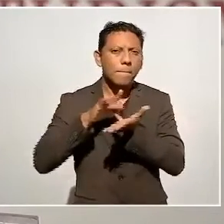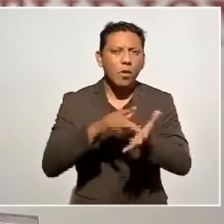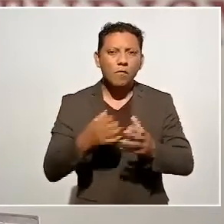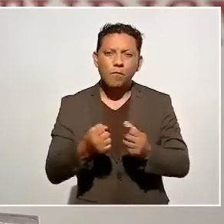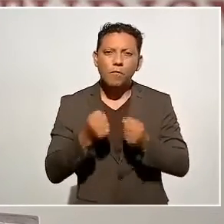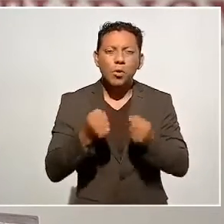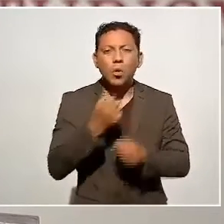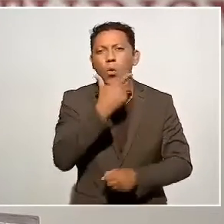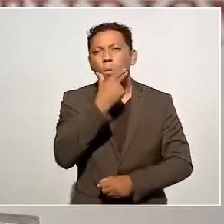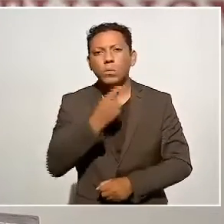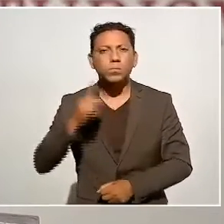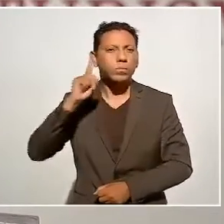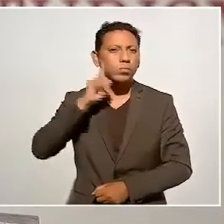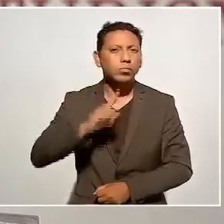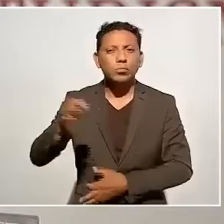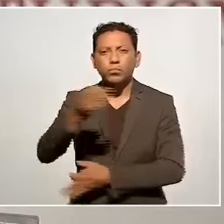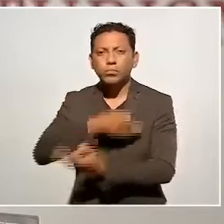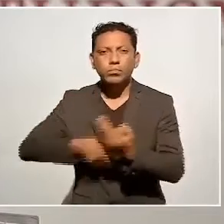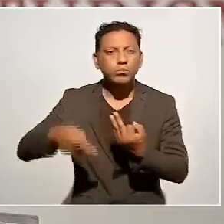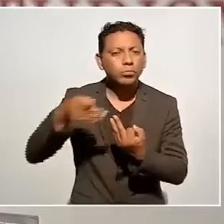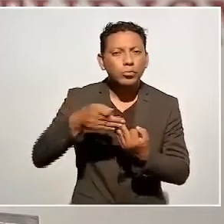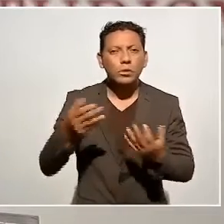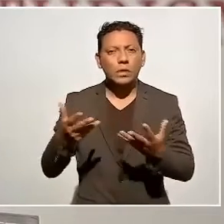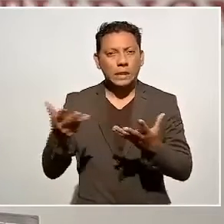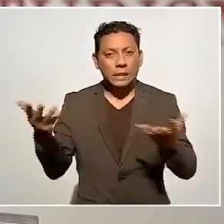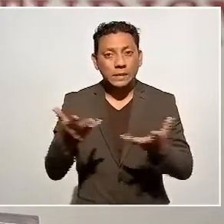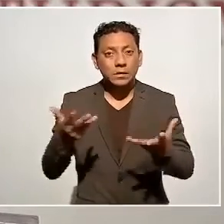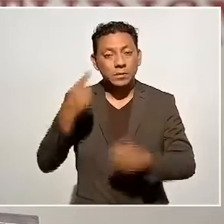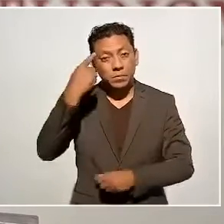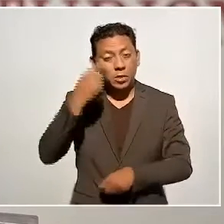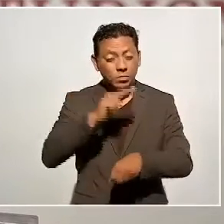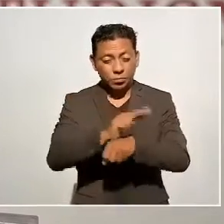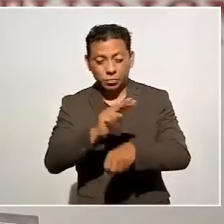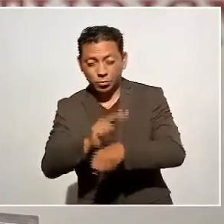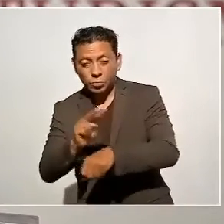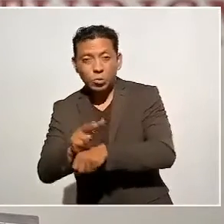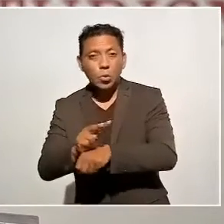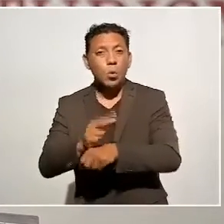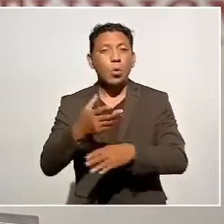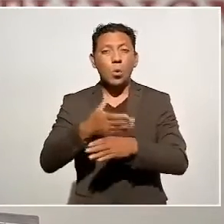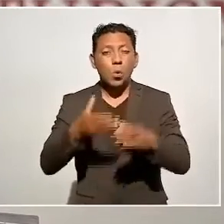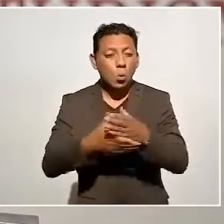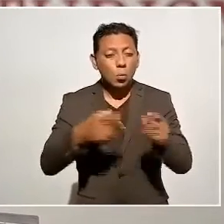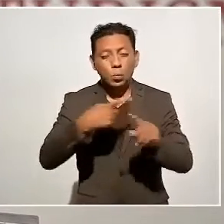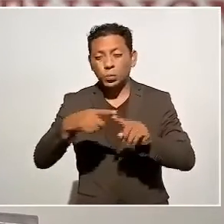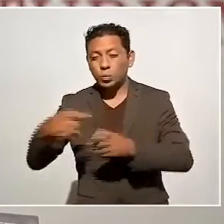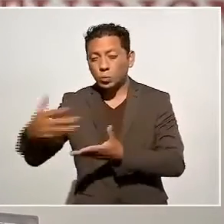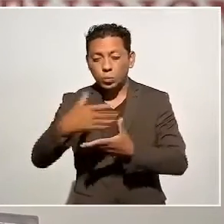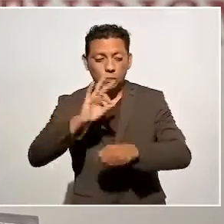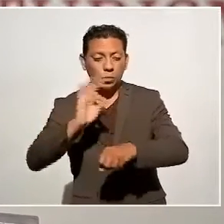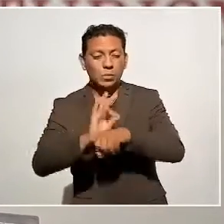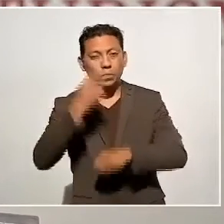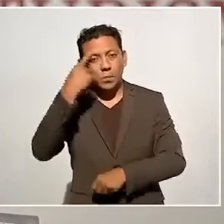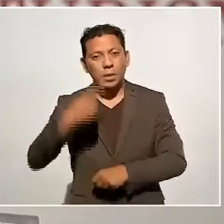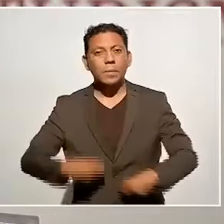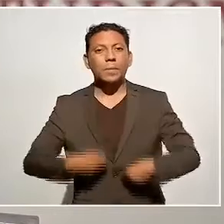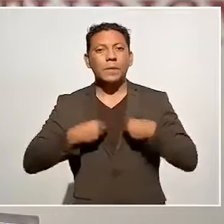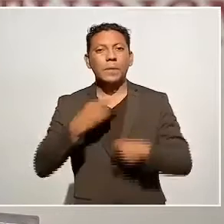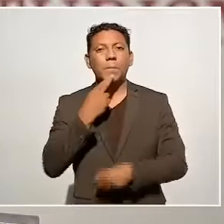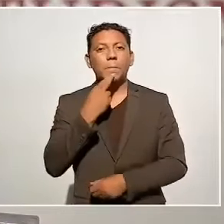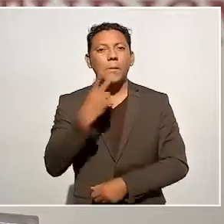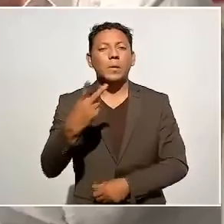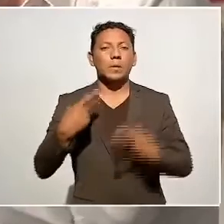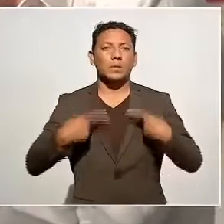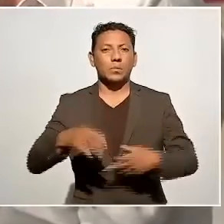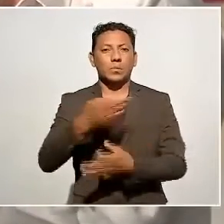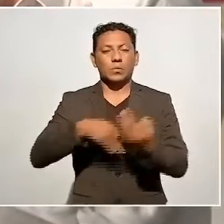esfuerzos, mujeres y hombres poseedores de arte, de dirigir los grandes recursos de la naturaleza para mejorar la calidad de vida del ser